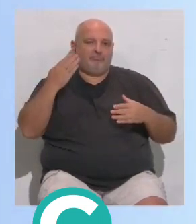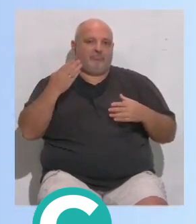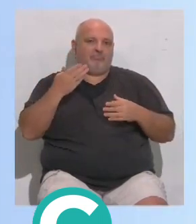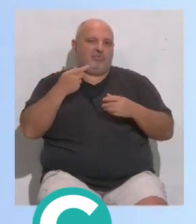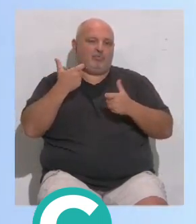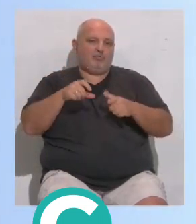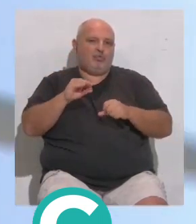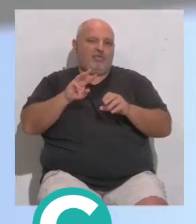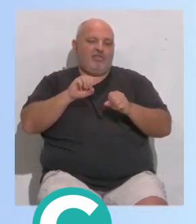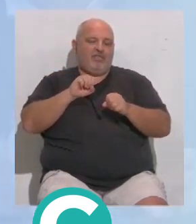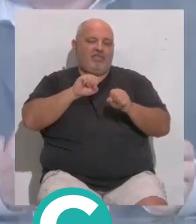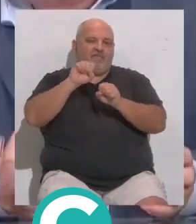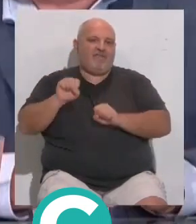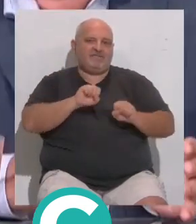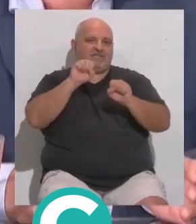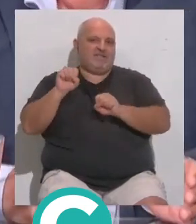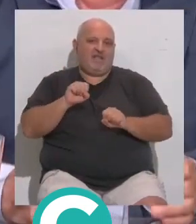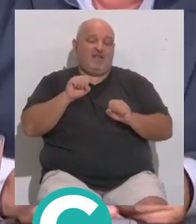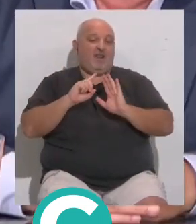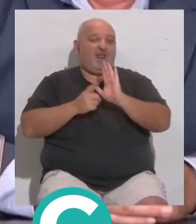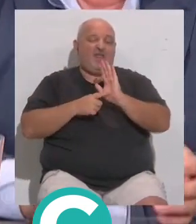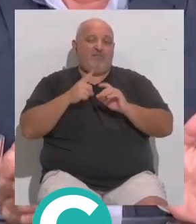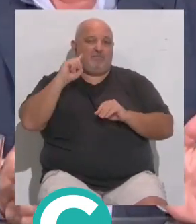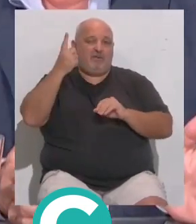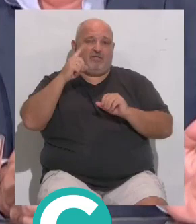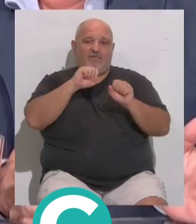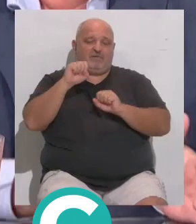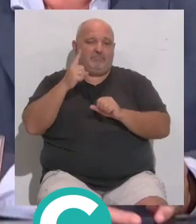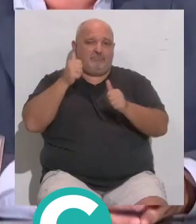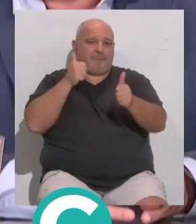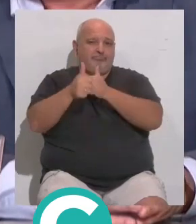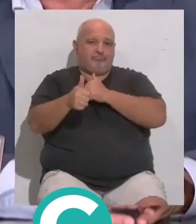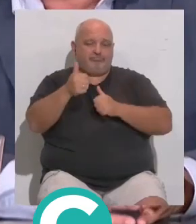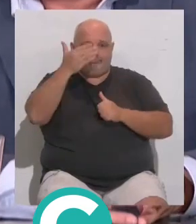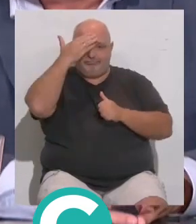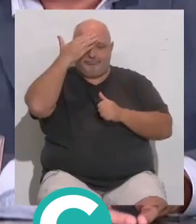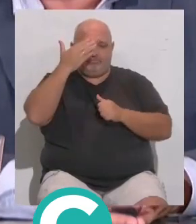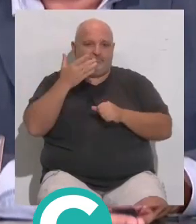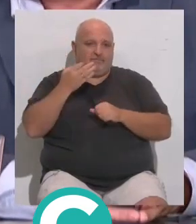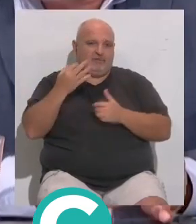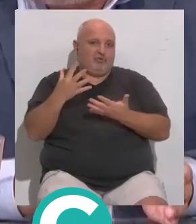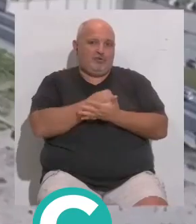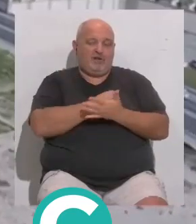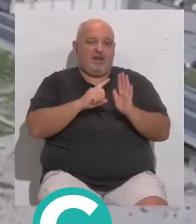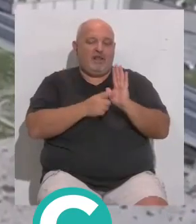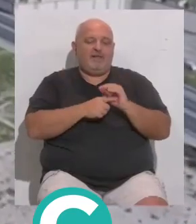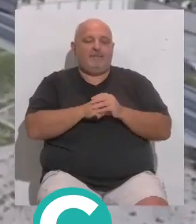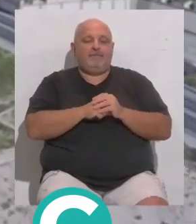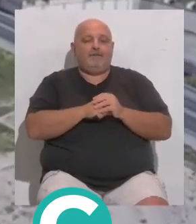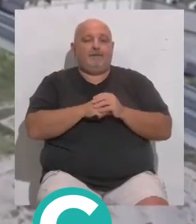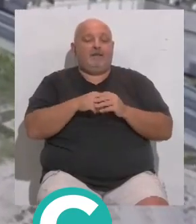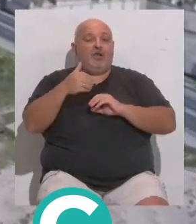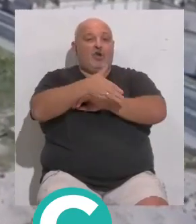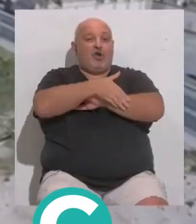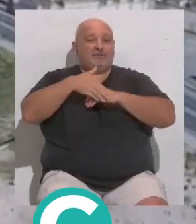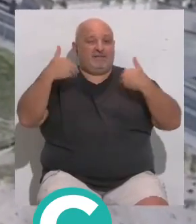de la defensa nacional, ¿no? Que, como sabemos, la legislación española prima sobre el resto de legislaciones, ¿no? Todas las leyes españolas. También desde Costas